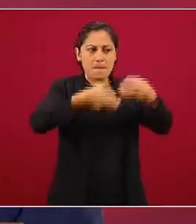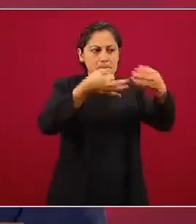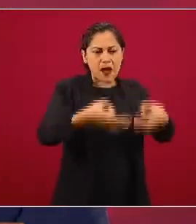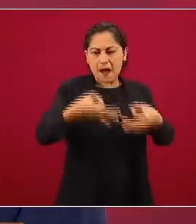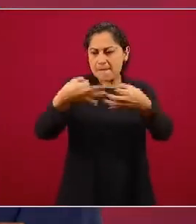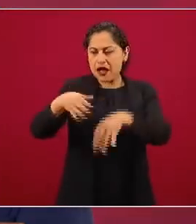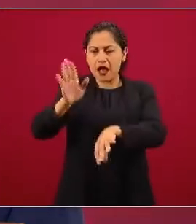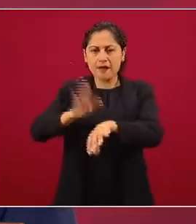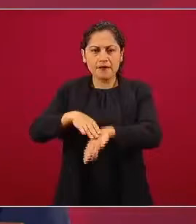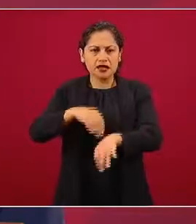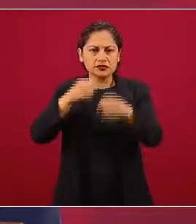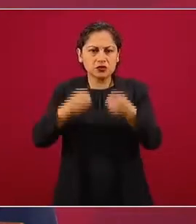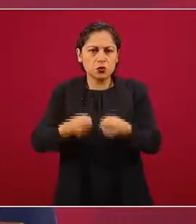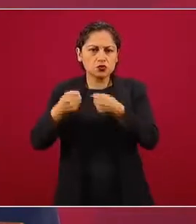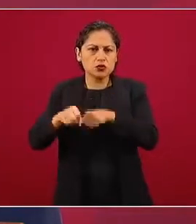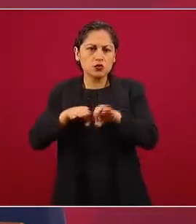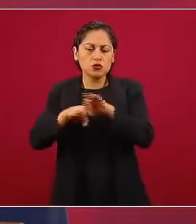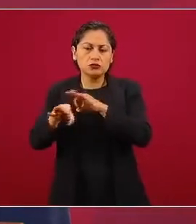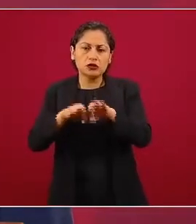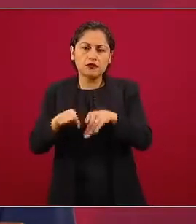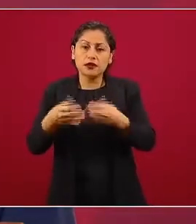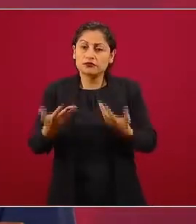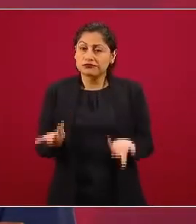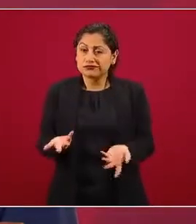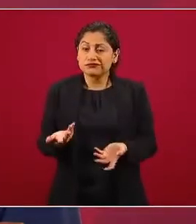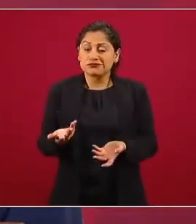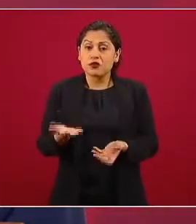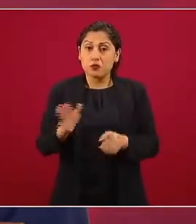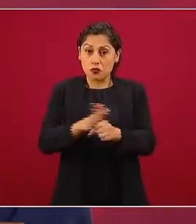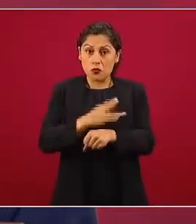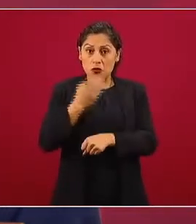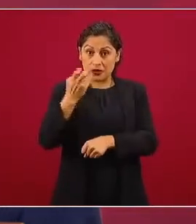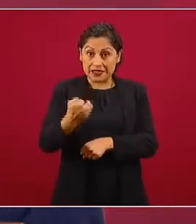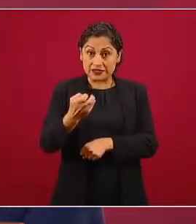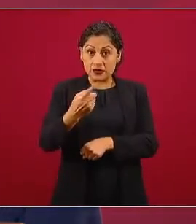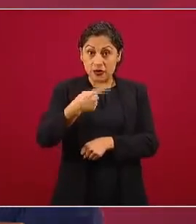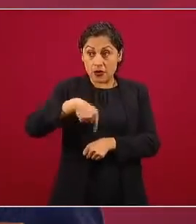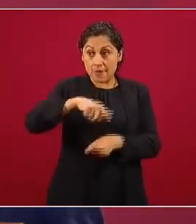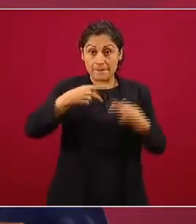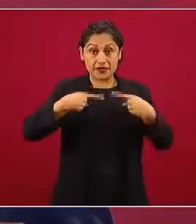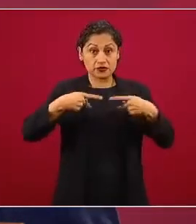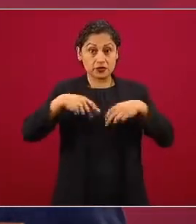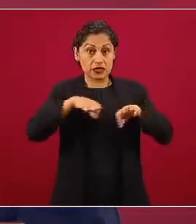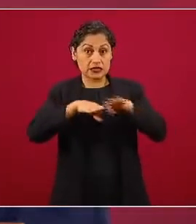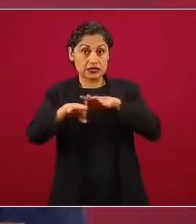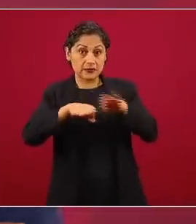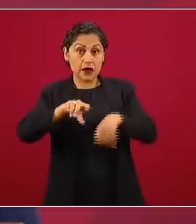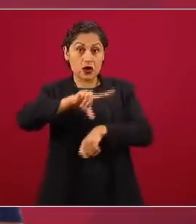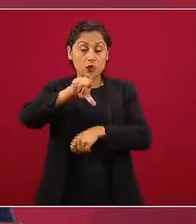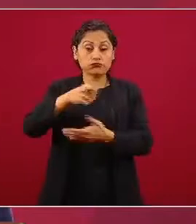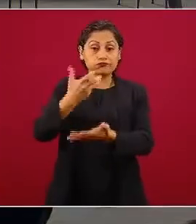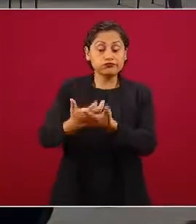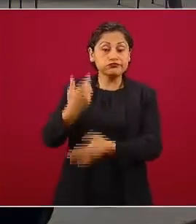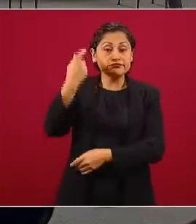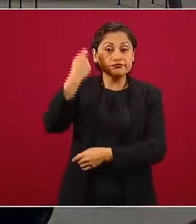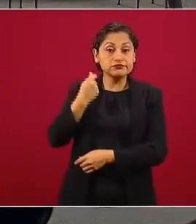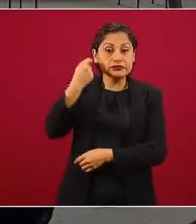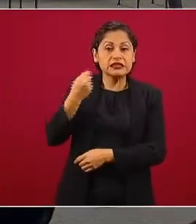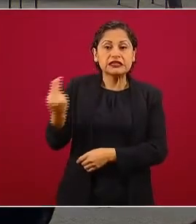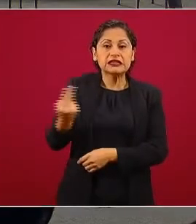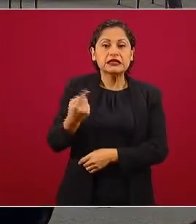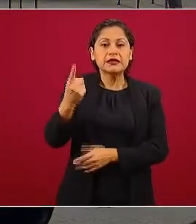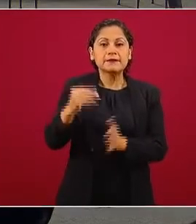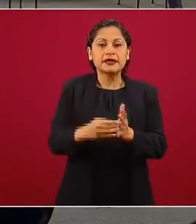de formalidad, y para tener acceso a una pensión garantizada se requieren hoy 1.250 semanas